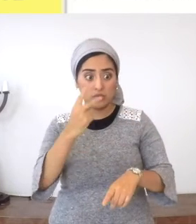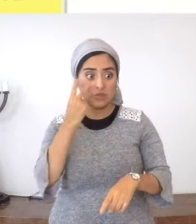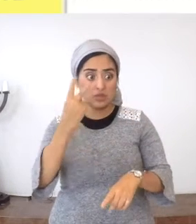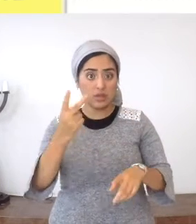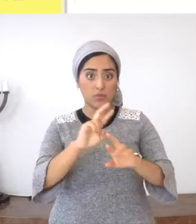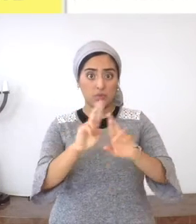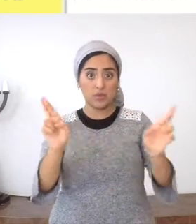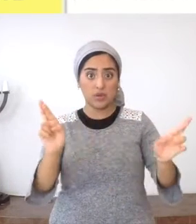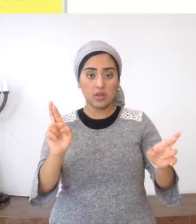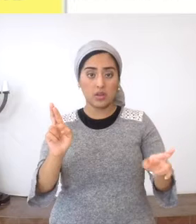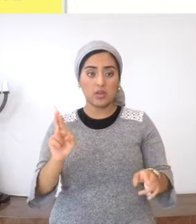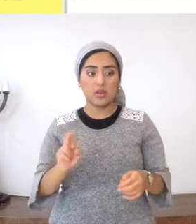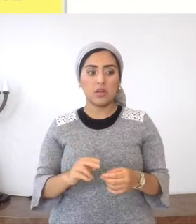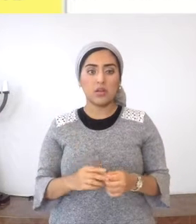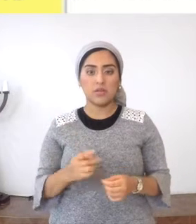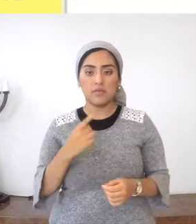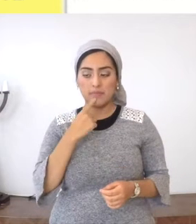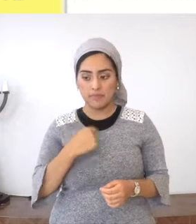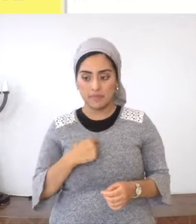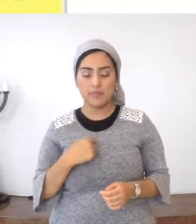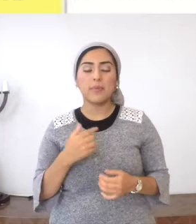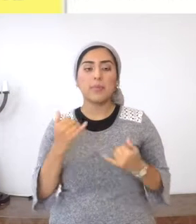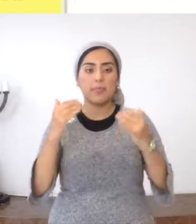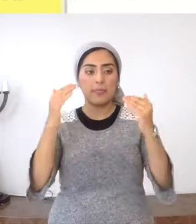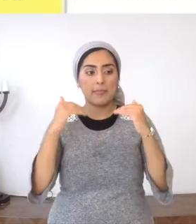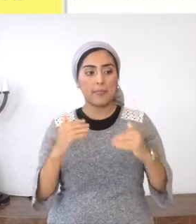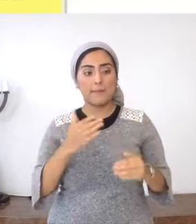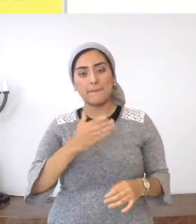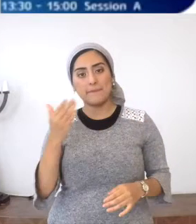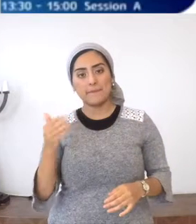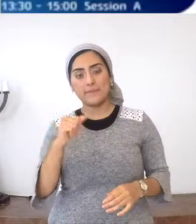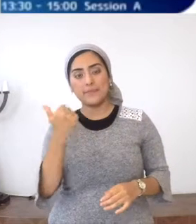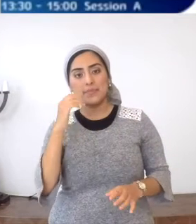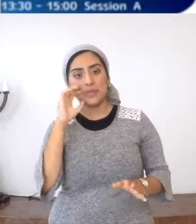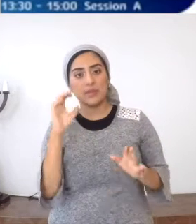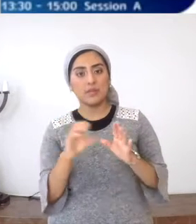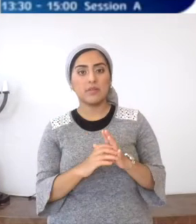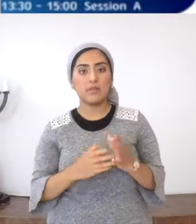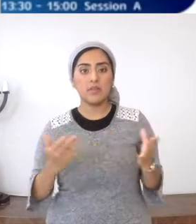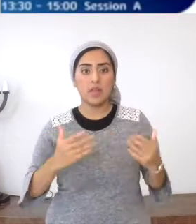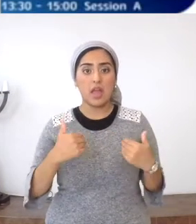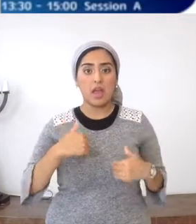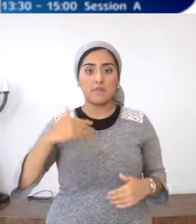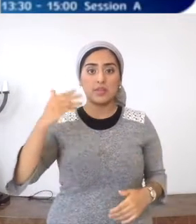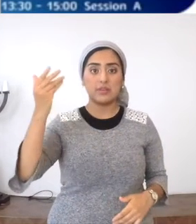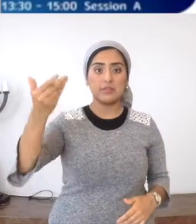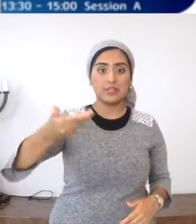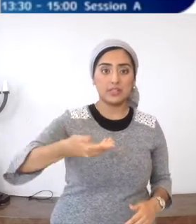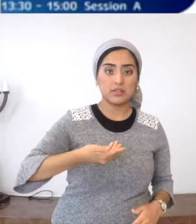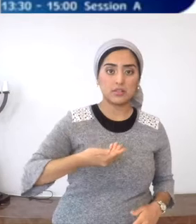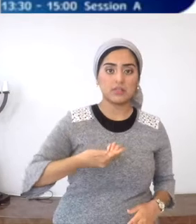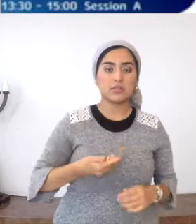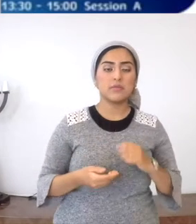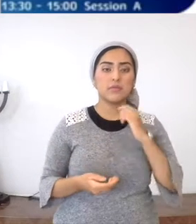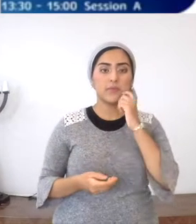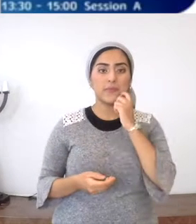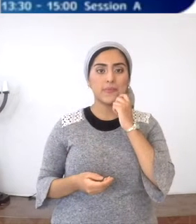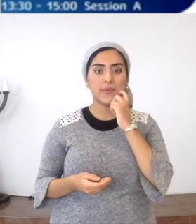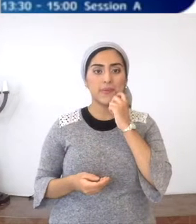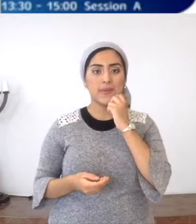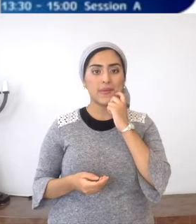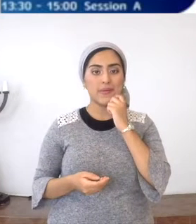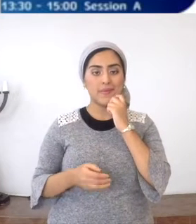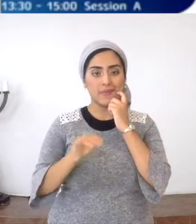pacto Vean ustedes Ya lo vieron Ahí si les pido Que hablen Por favor Ok Seguimos Aquí están Las